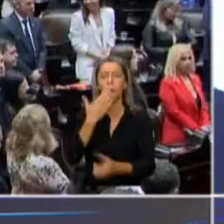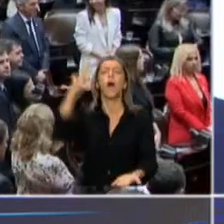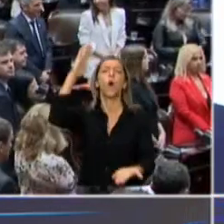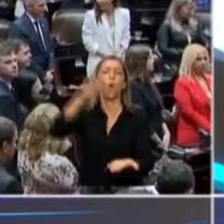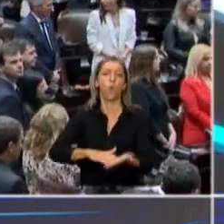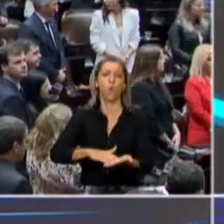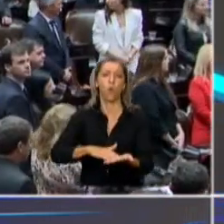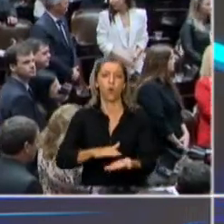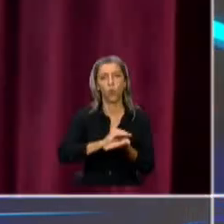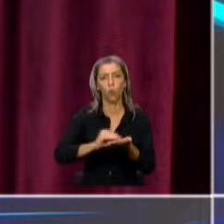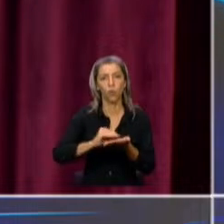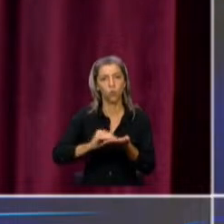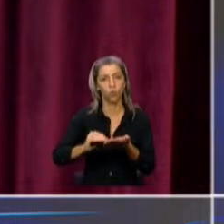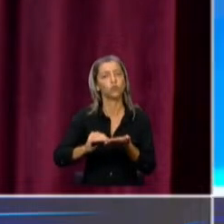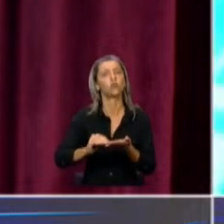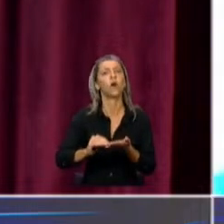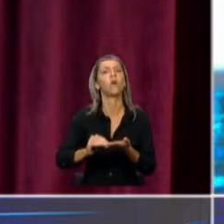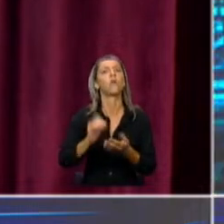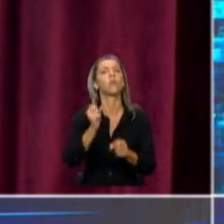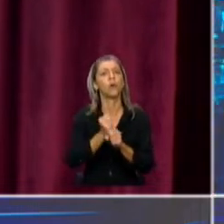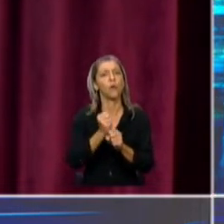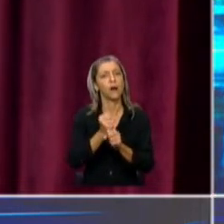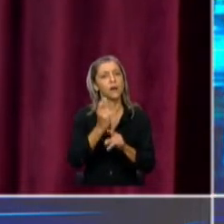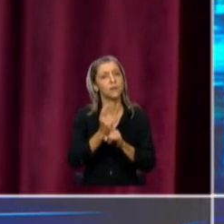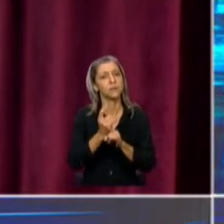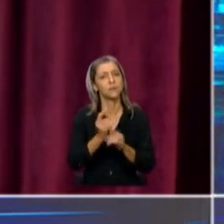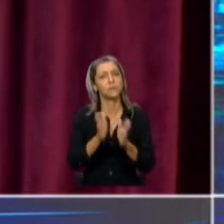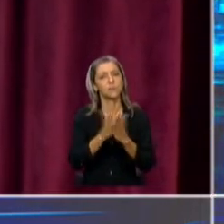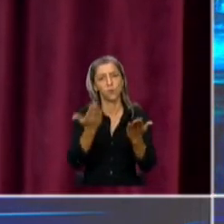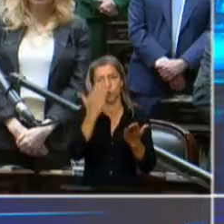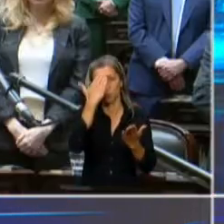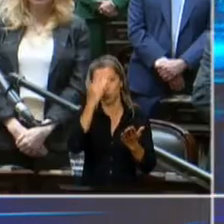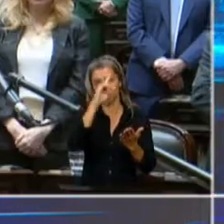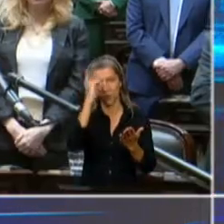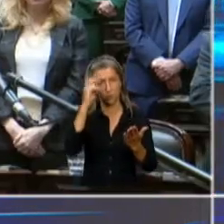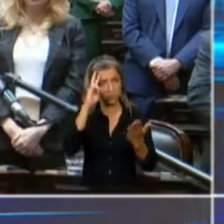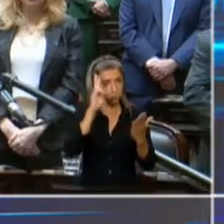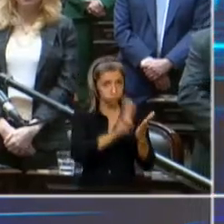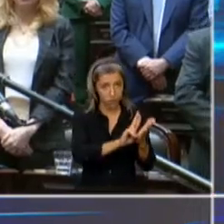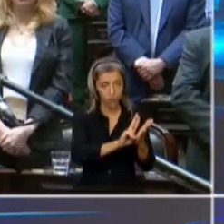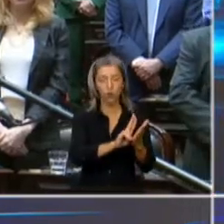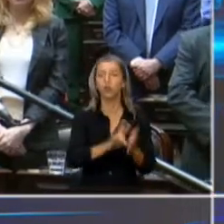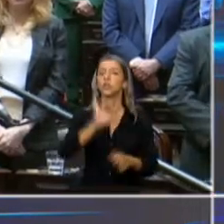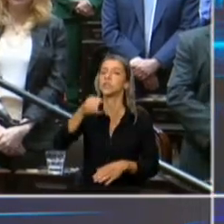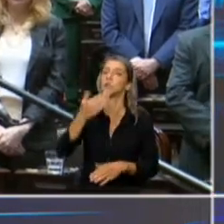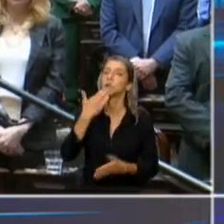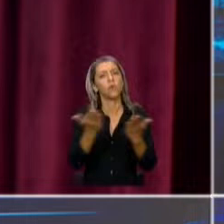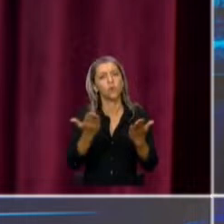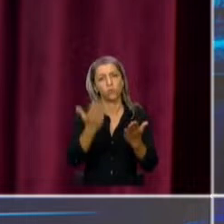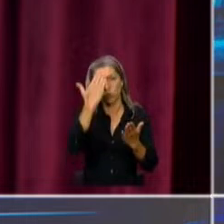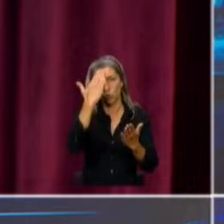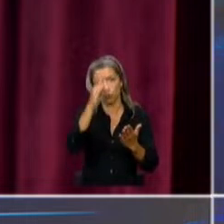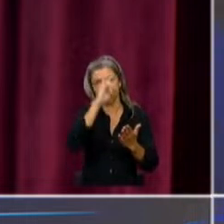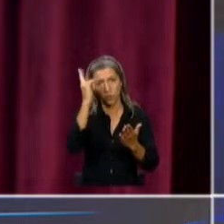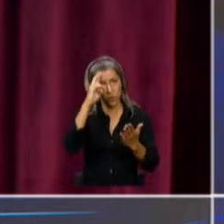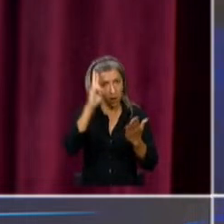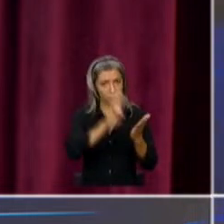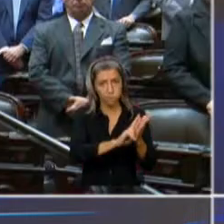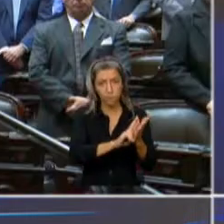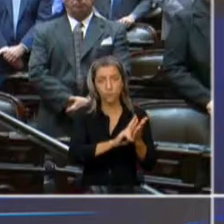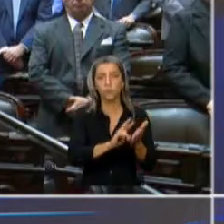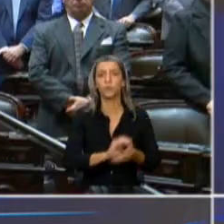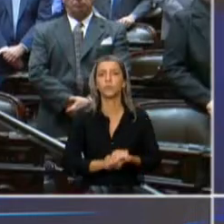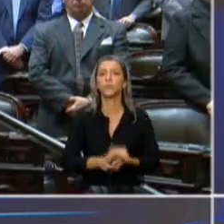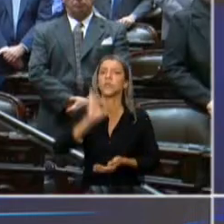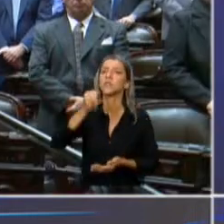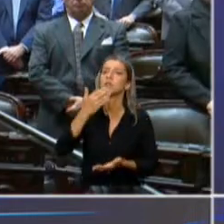en las elecciones. Ahí ha llegado un momento que es saber concretamente de qué está hablando. Claro. Y cómo se va a trasladar eso en una